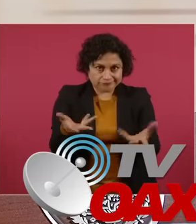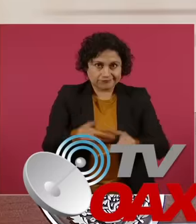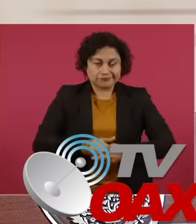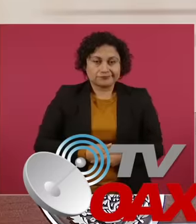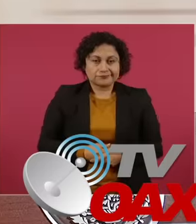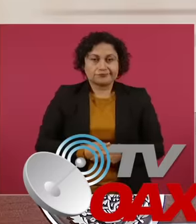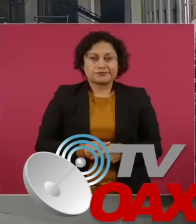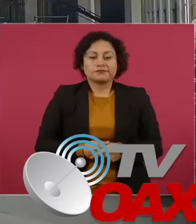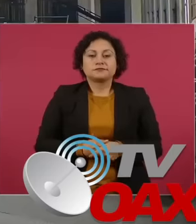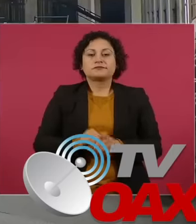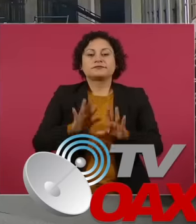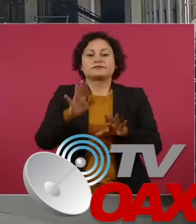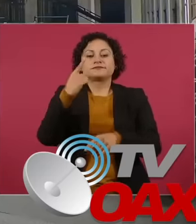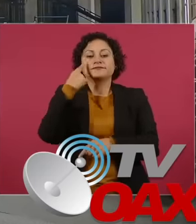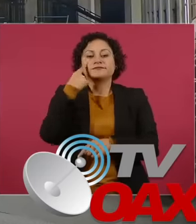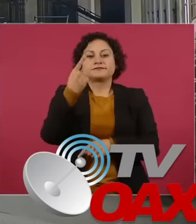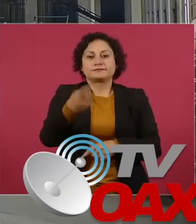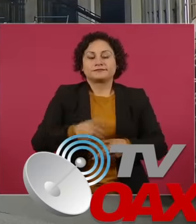Ah, miren.